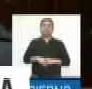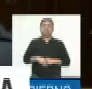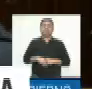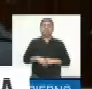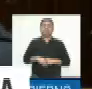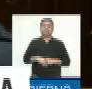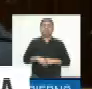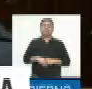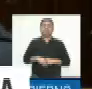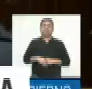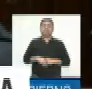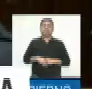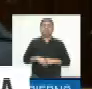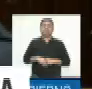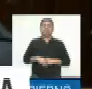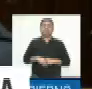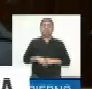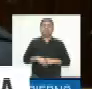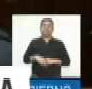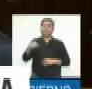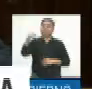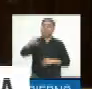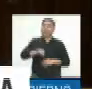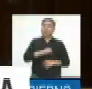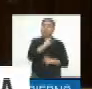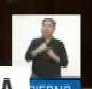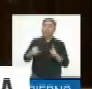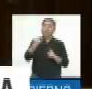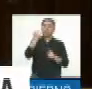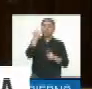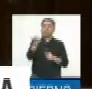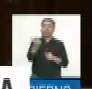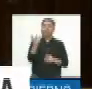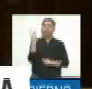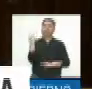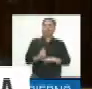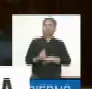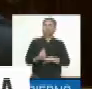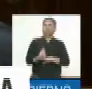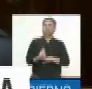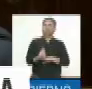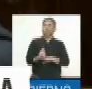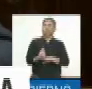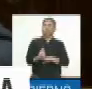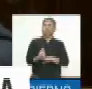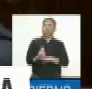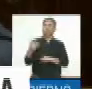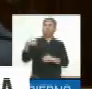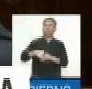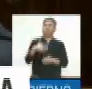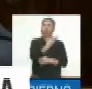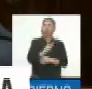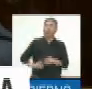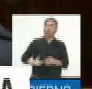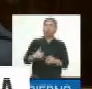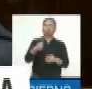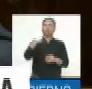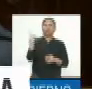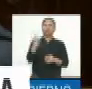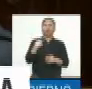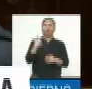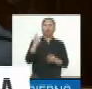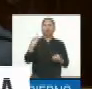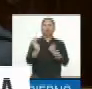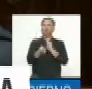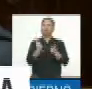logró bicicletear a los gobernadores, a sus representantes, con la promesa sistemática que el presupuesto en algún momento se iba a tratar